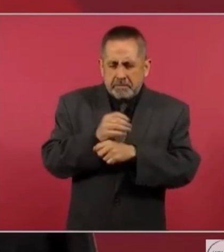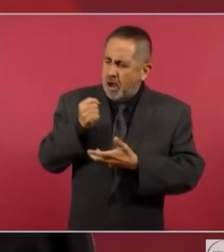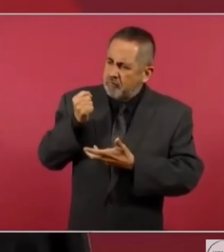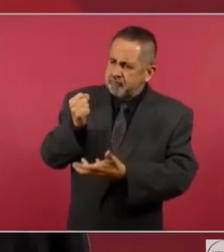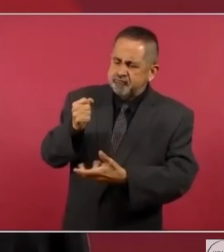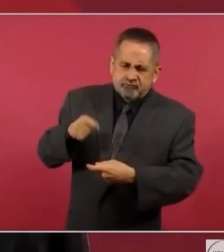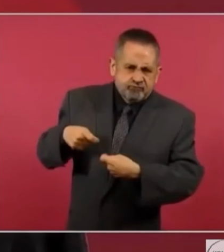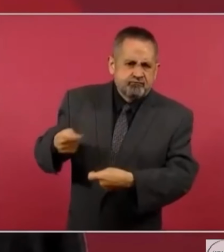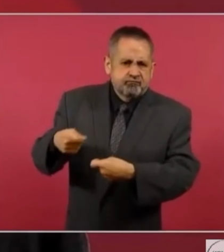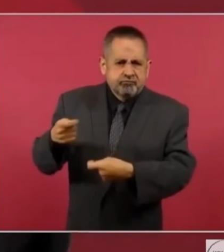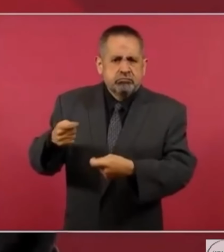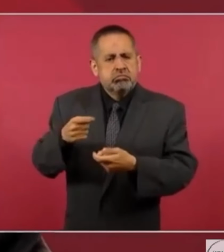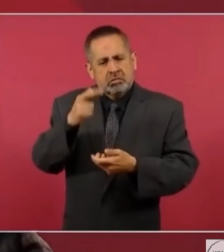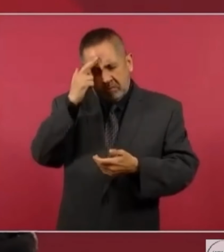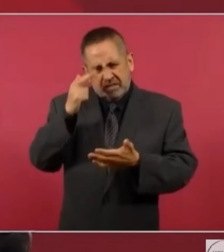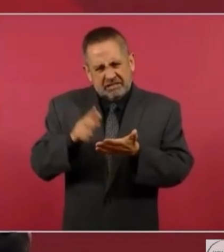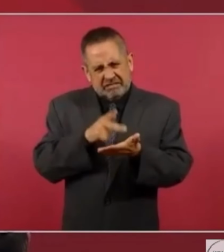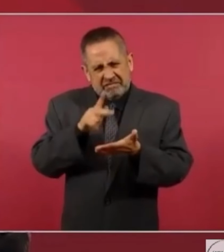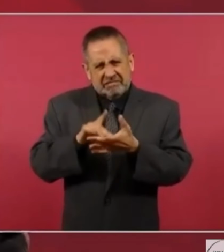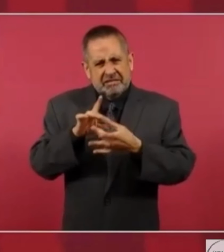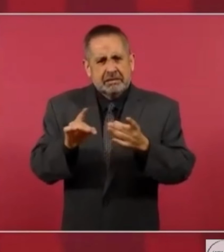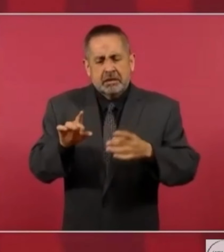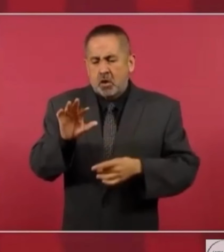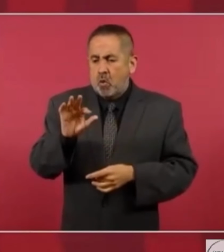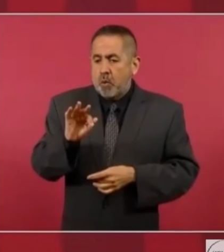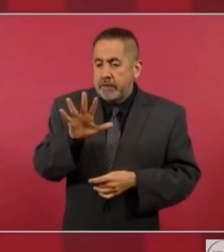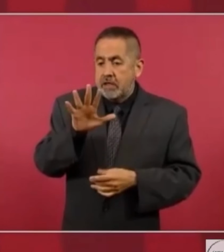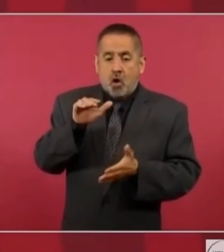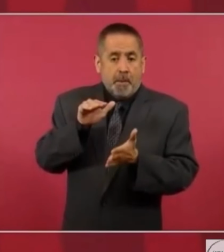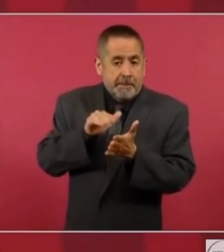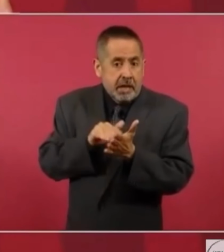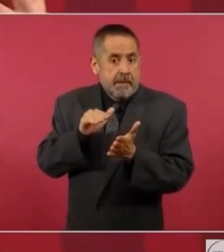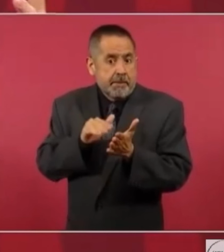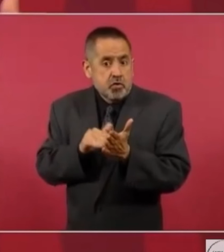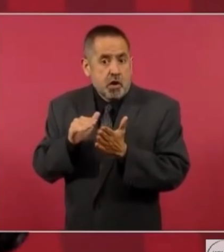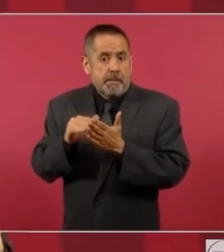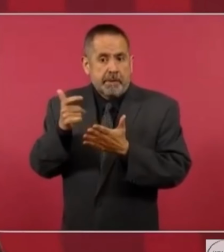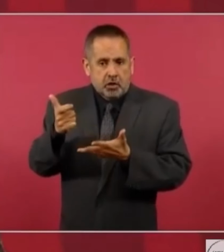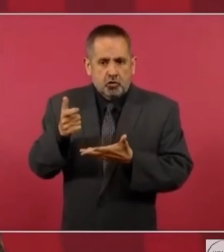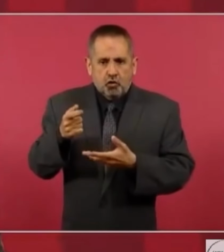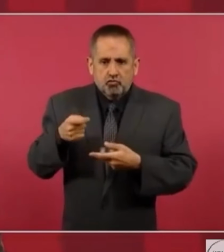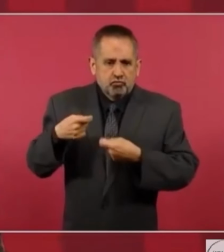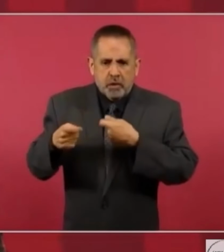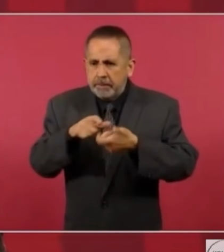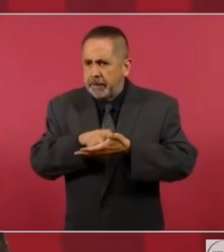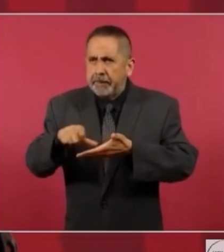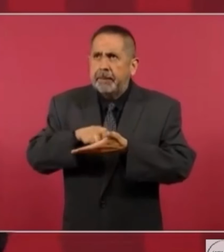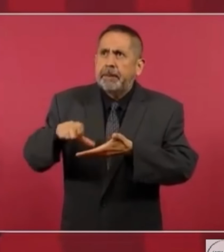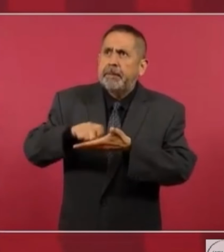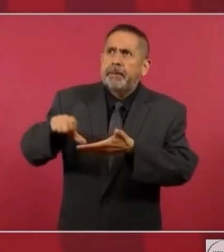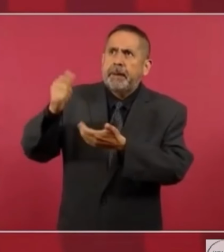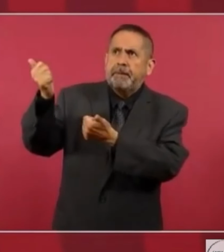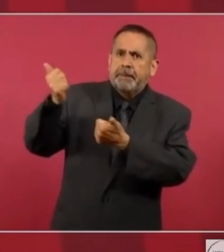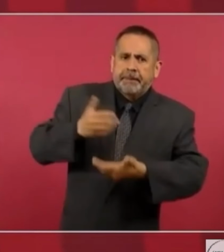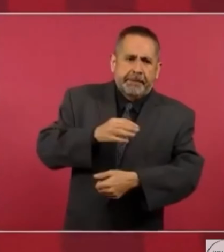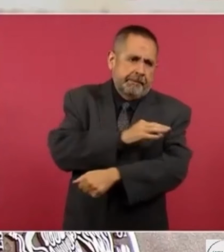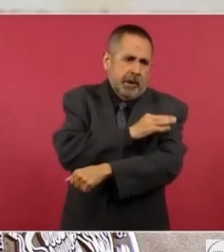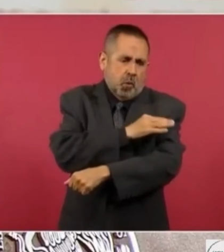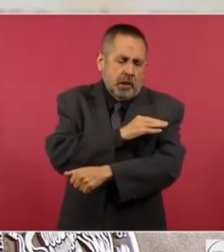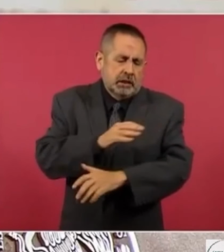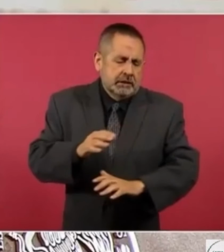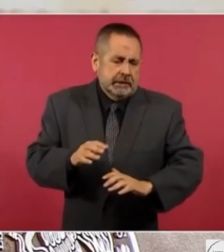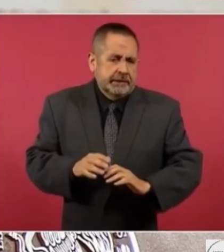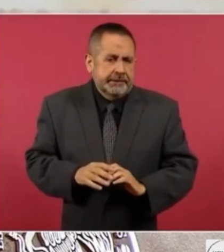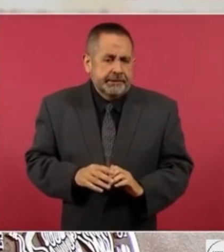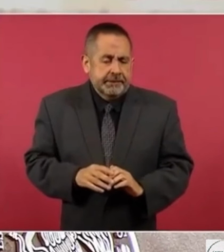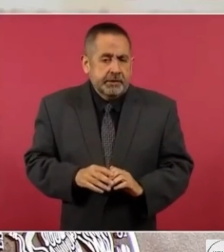¿Se acuerdan que hemos dado la cifra de arriba de 45,000 millones de pesos? Es lo que nos costaron las vacunas. Ahora, es